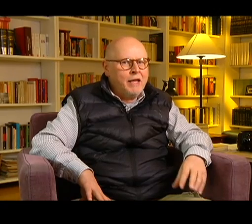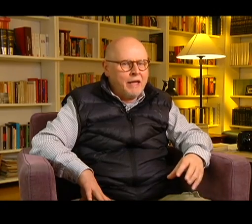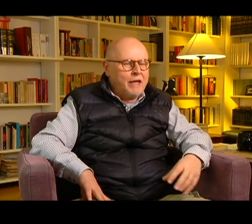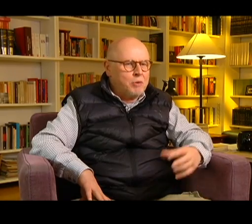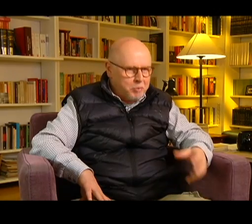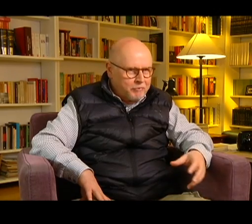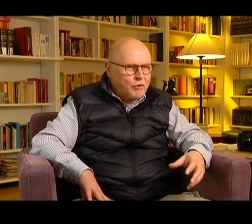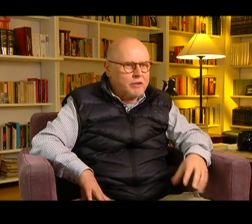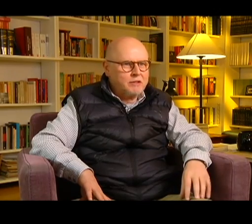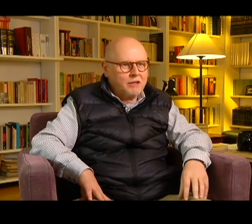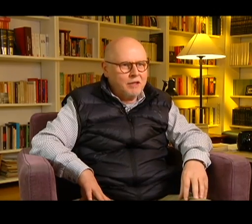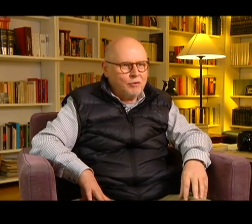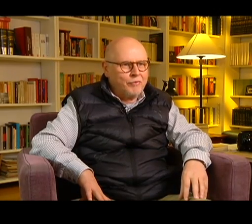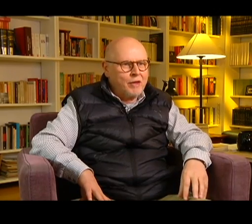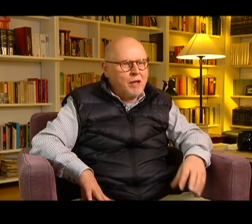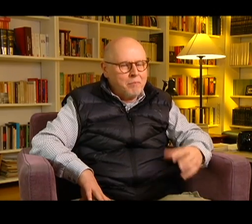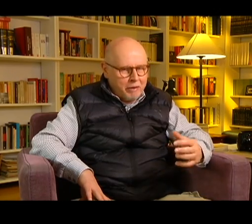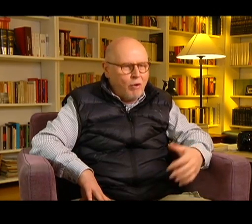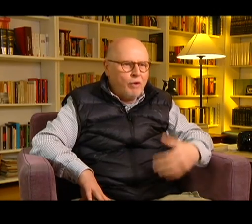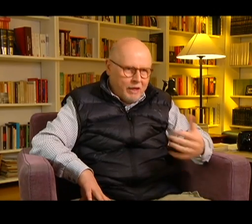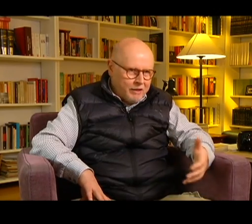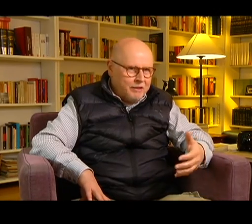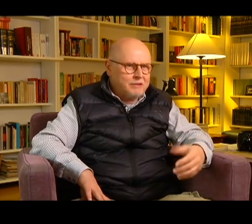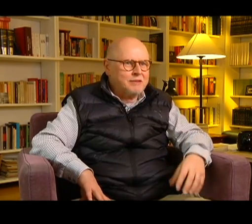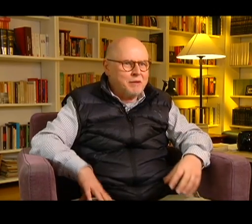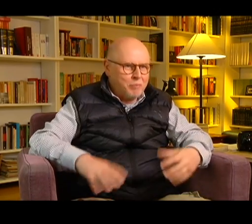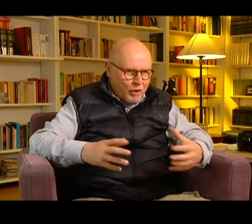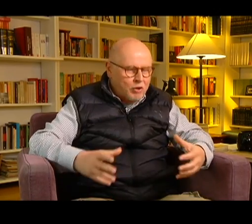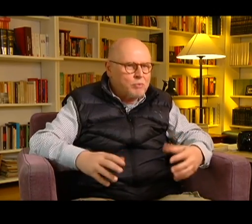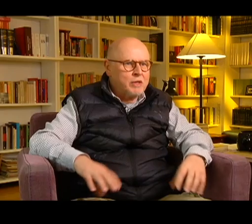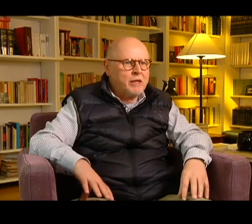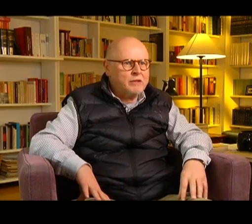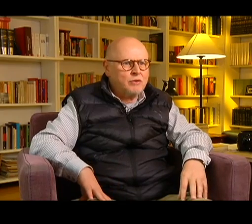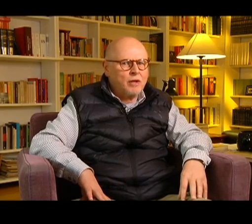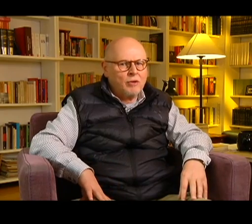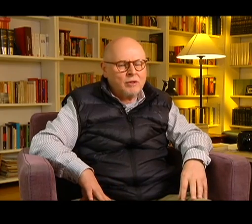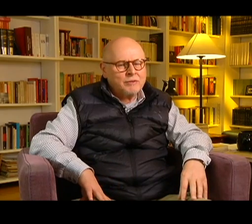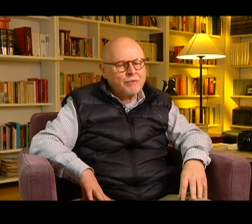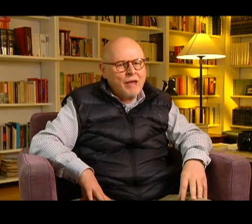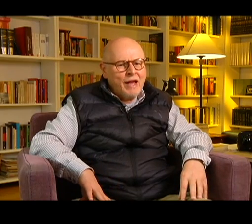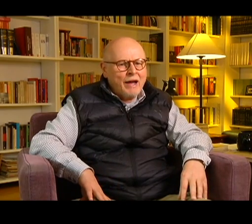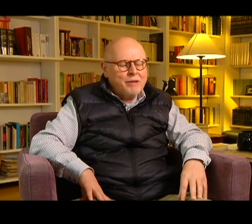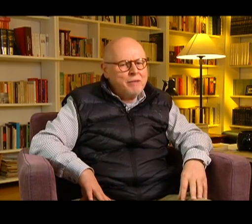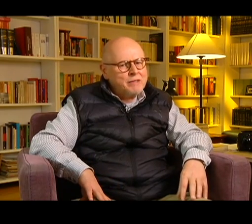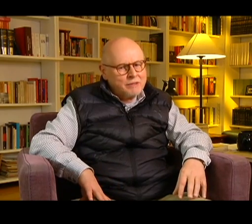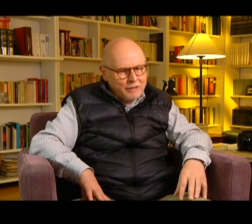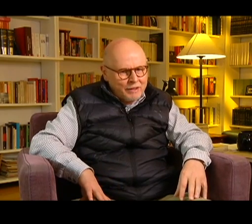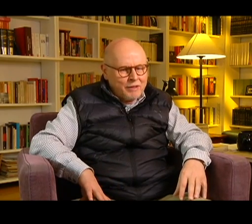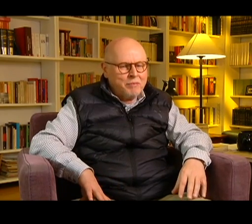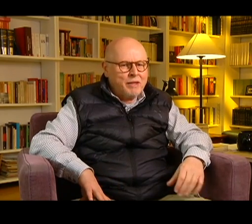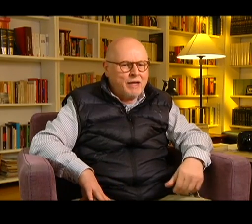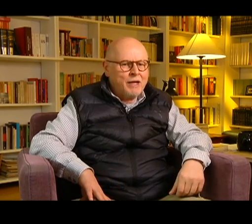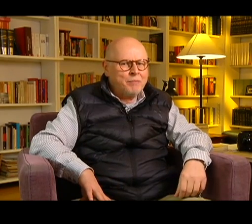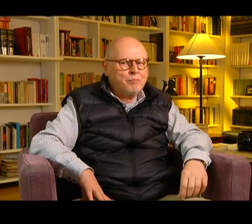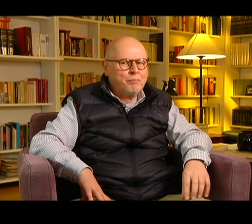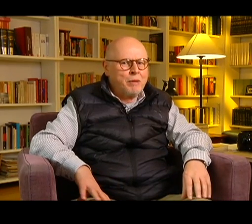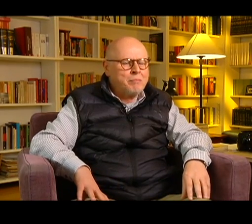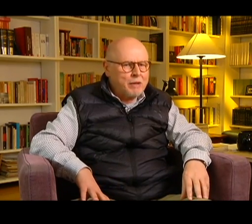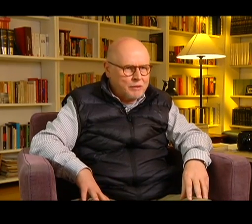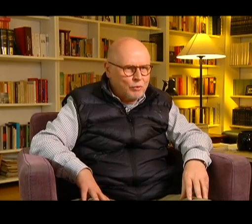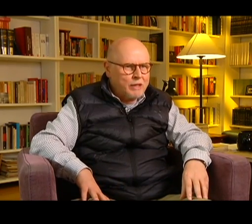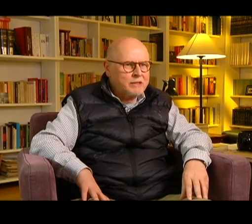Metropolitana, como profesor distinguido, pero ahora es por la comunidad de historiadores. Además, me